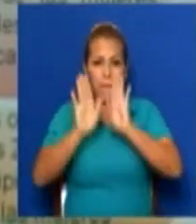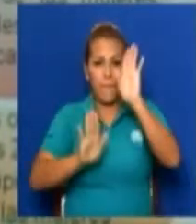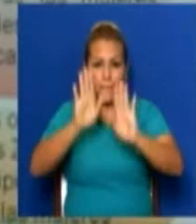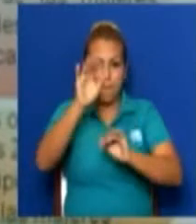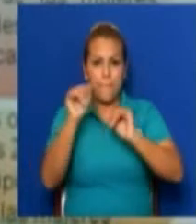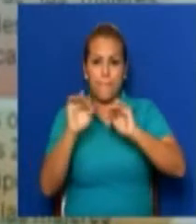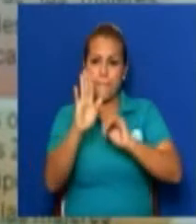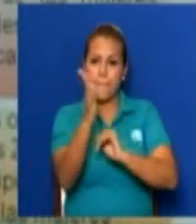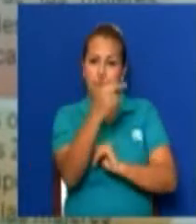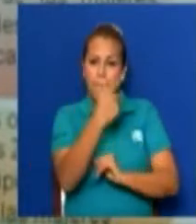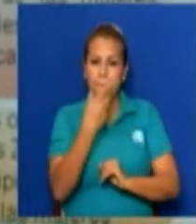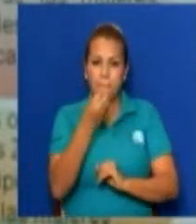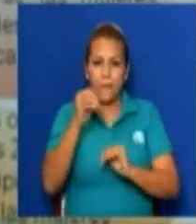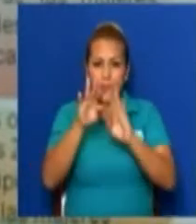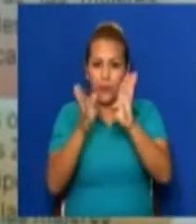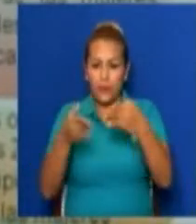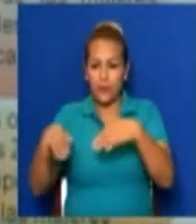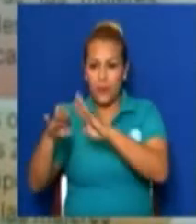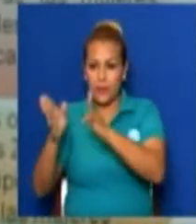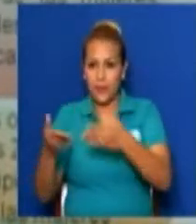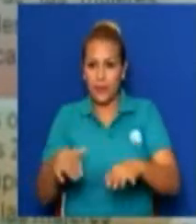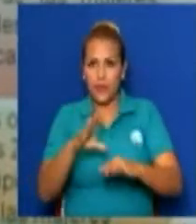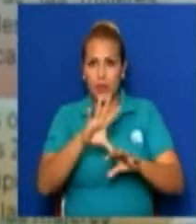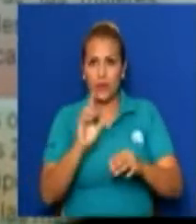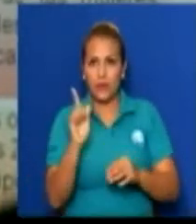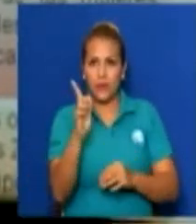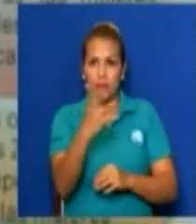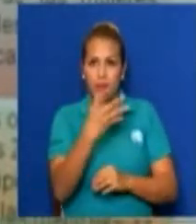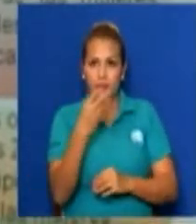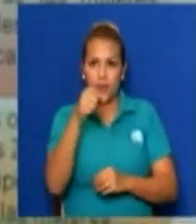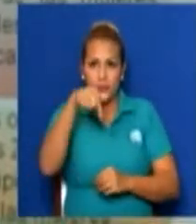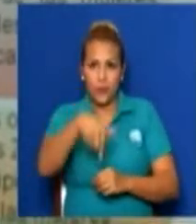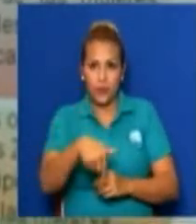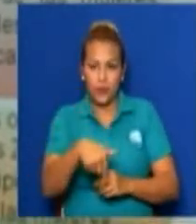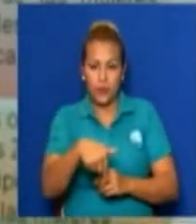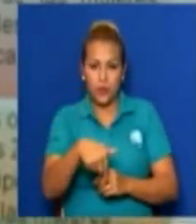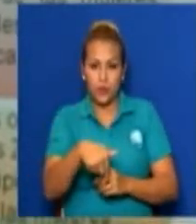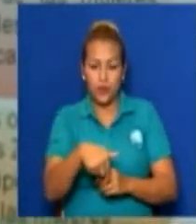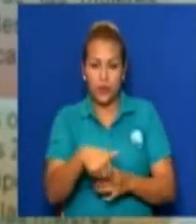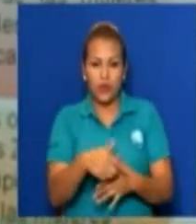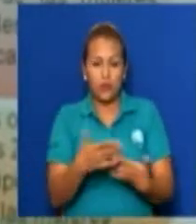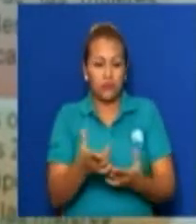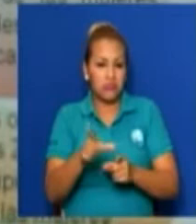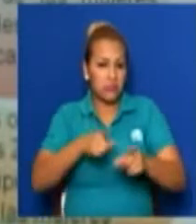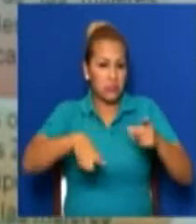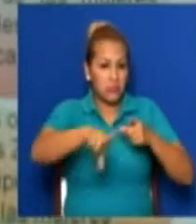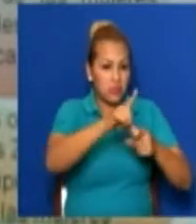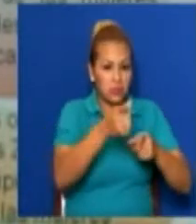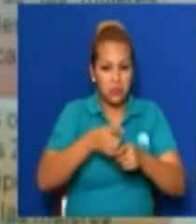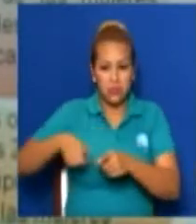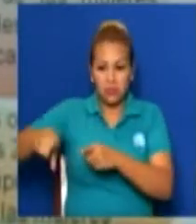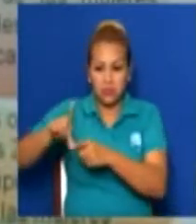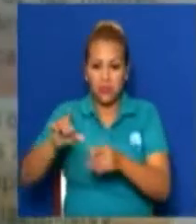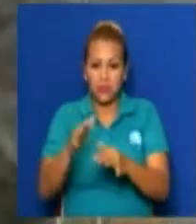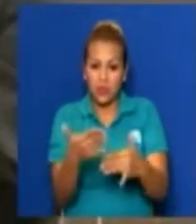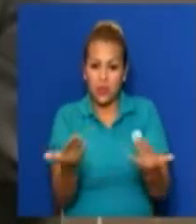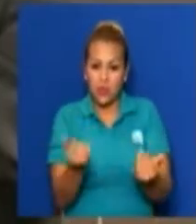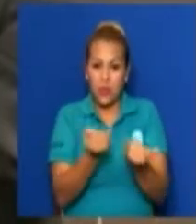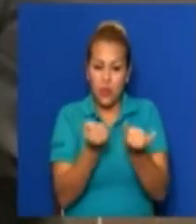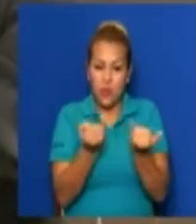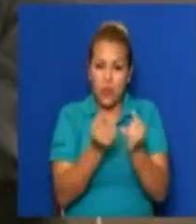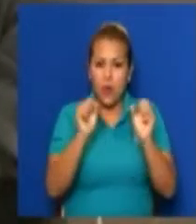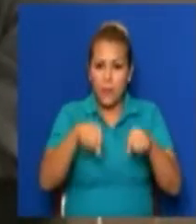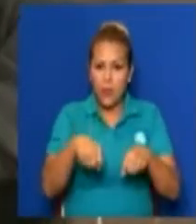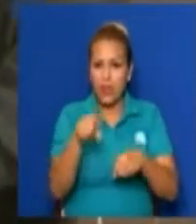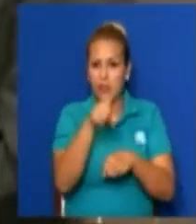mujeres en todos los rubros de la economía, en todos los sectores de la economía, incluyendo las zonas francas.